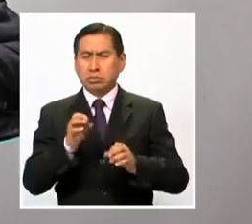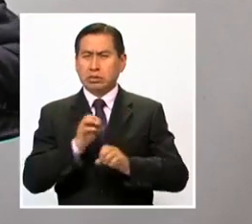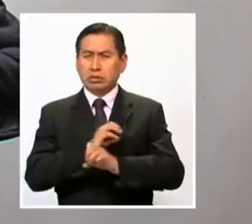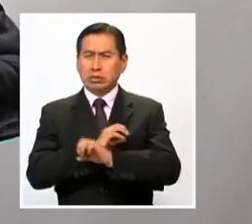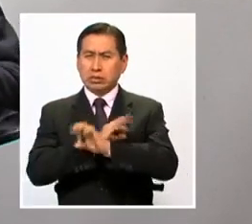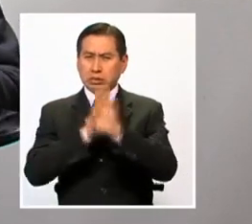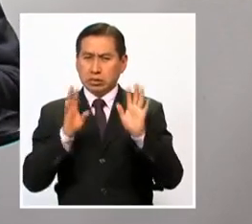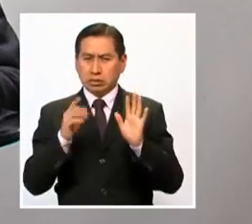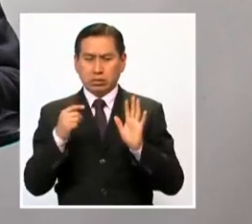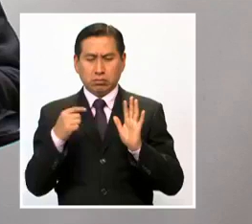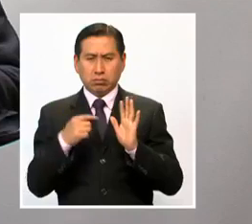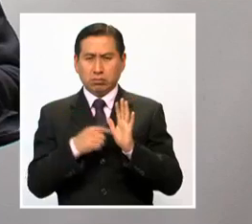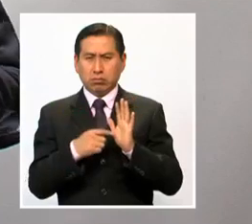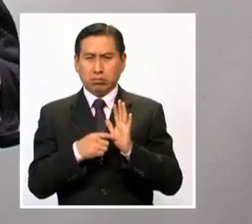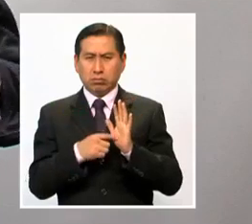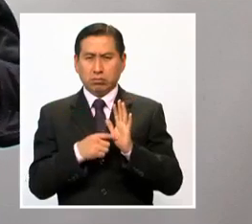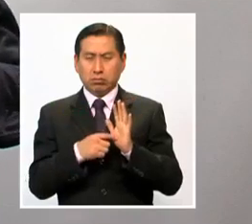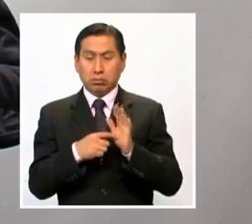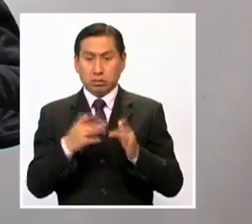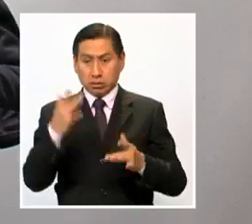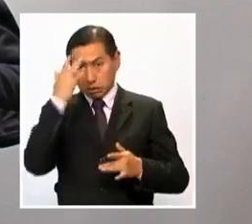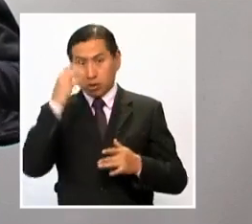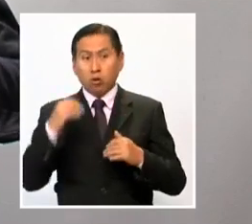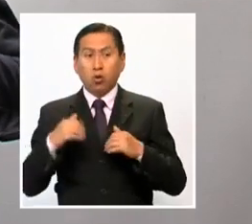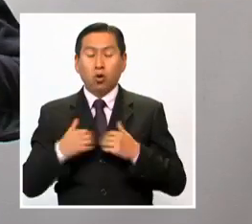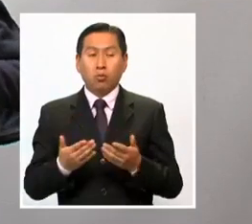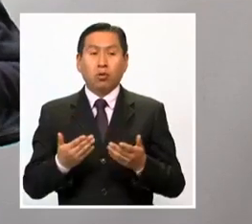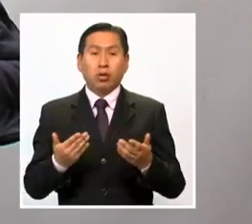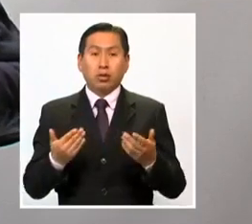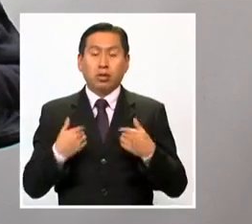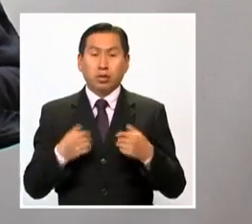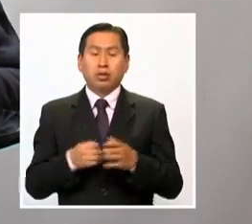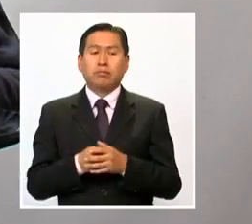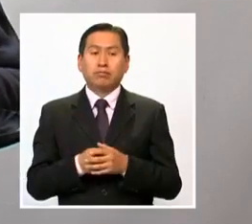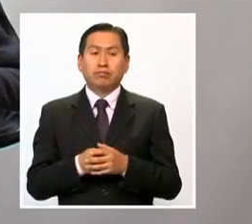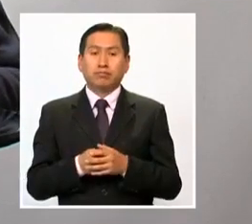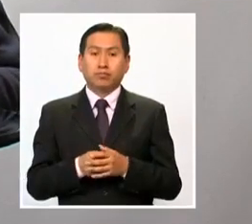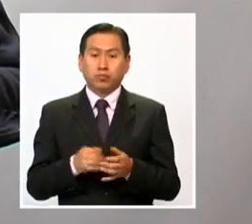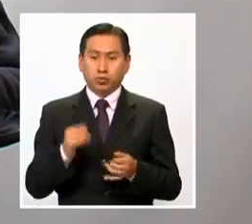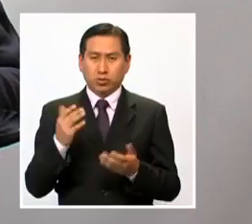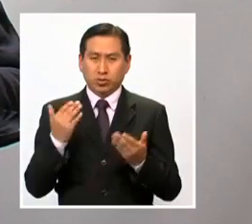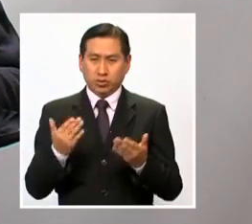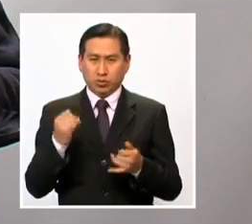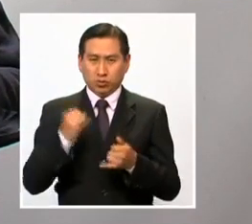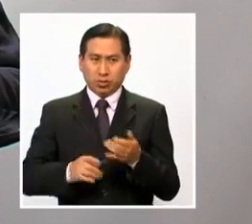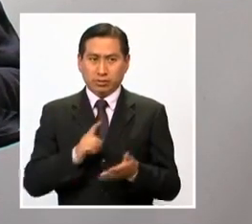comportamiento de la enfermedad en la última semana